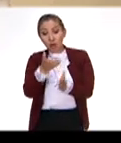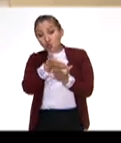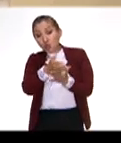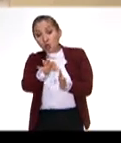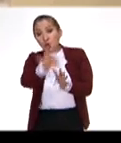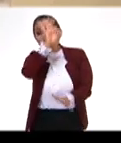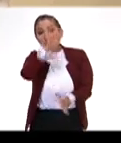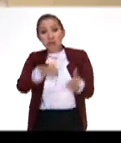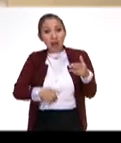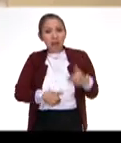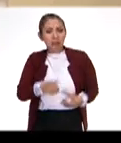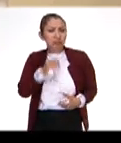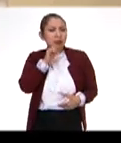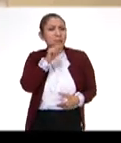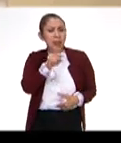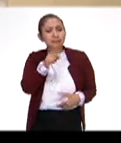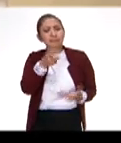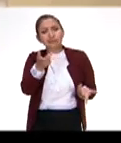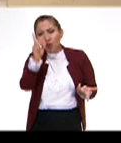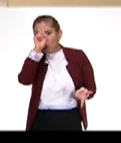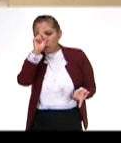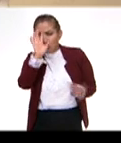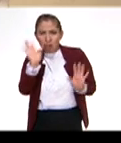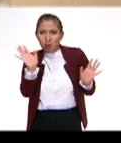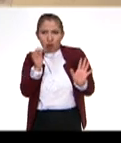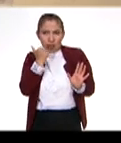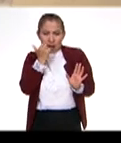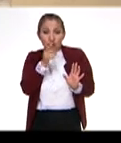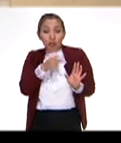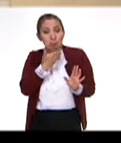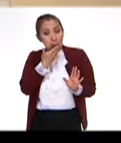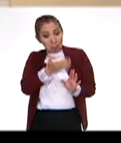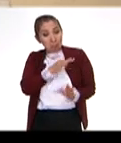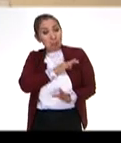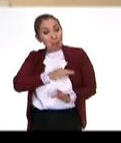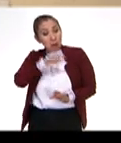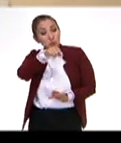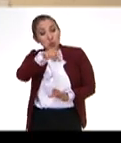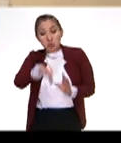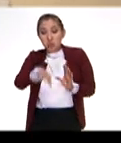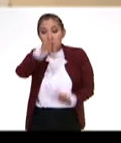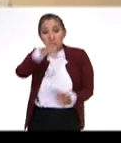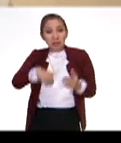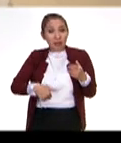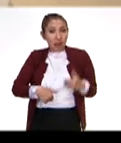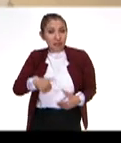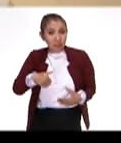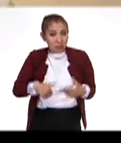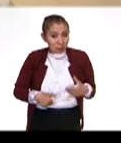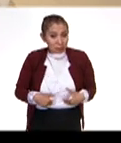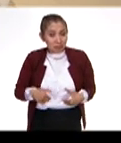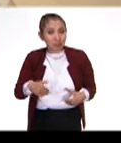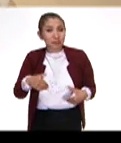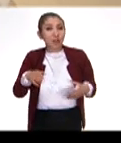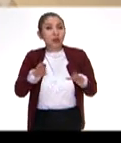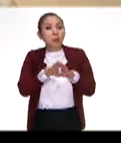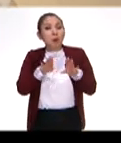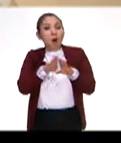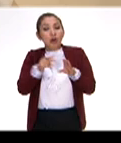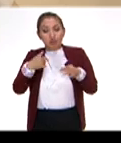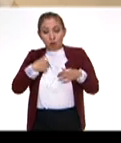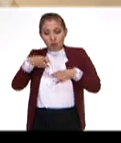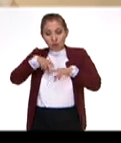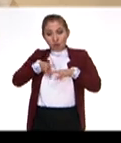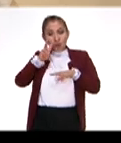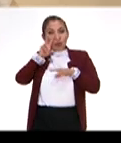teatro, también más allá de un consejo, yo celebro esta elección. Ir al teatro como espectador